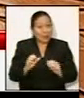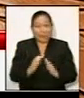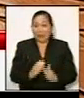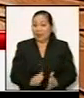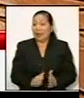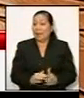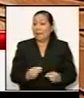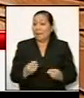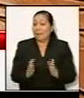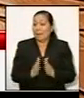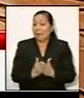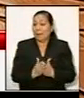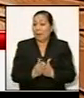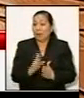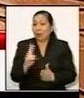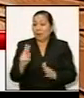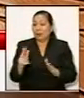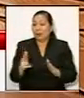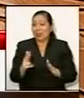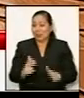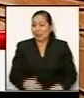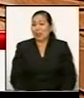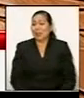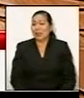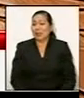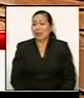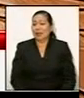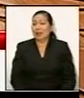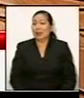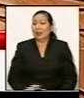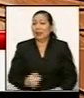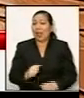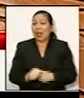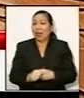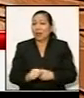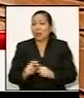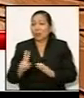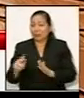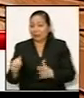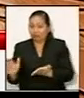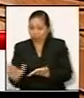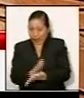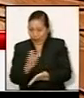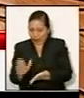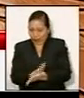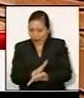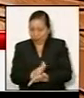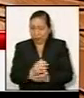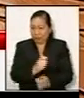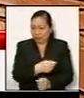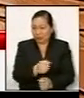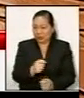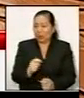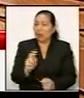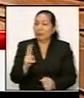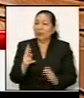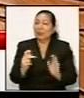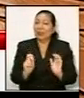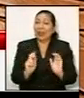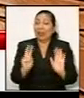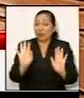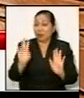los errores de material educativo de 2018 que fue producido en el 2016 en su gestión distribuido en el 2017